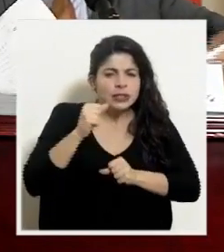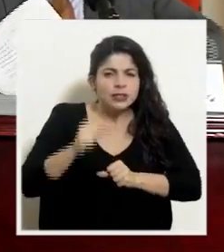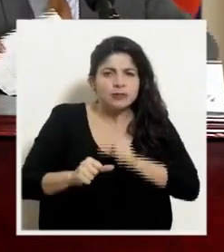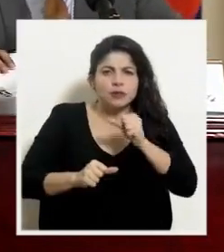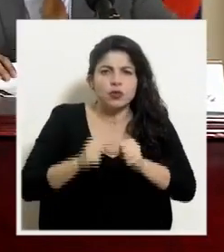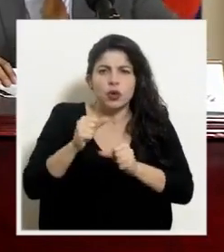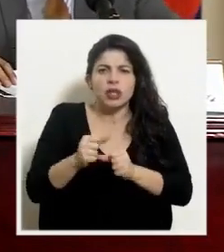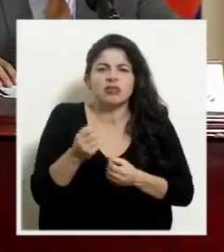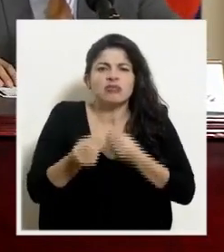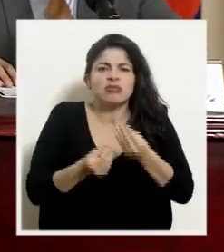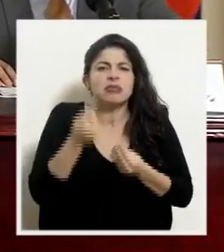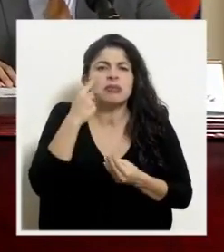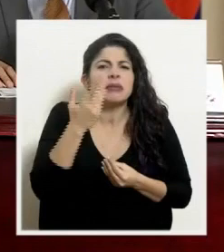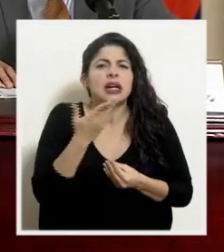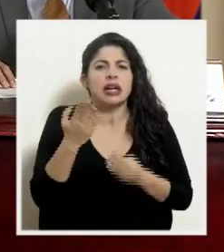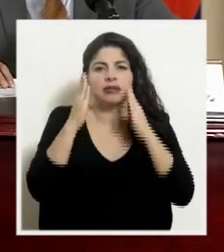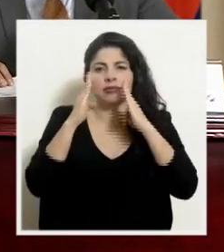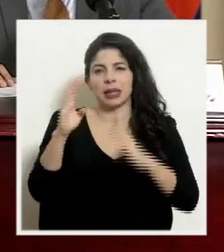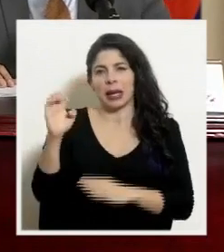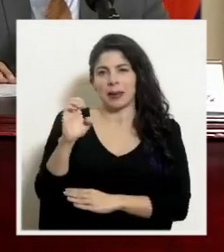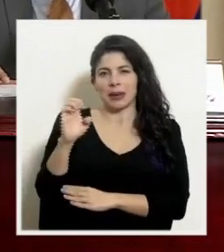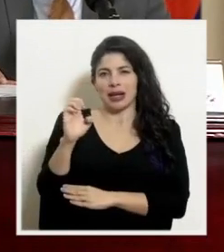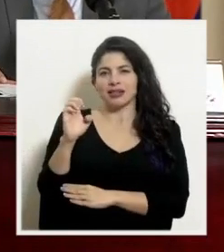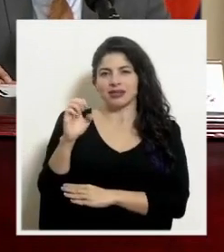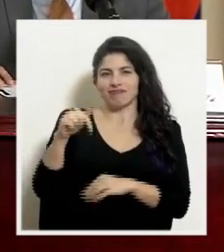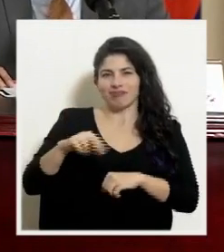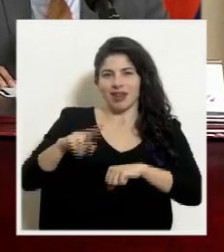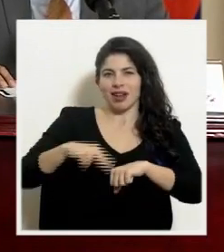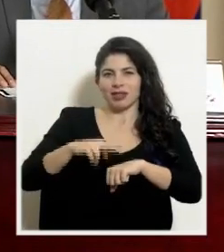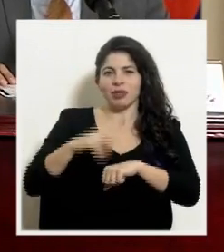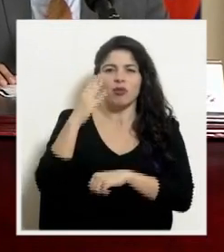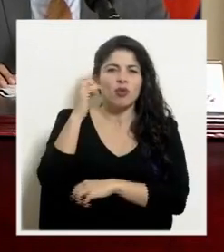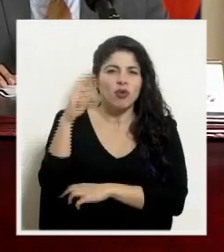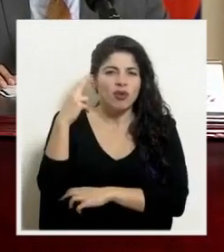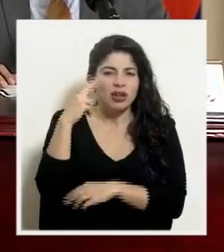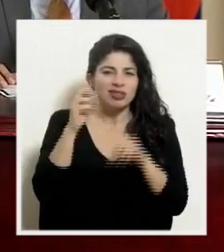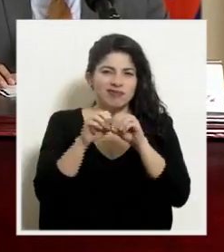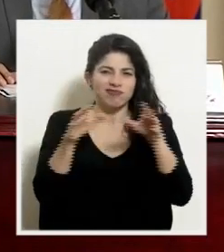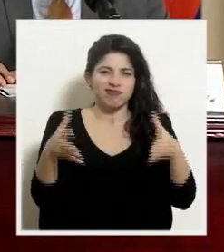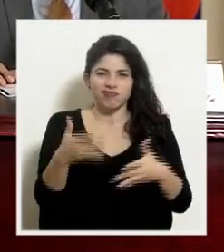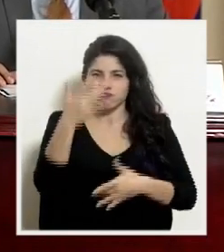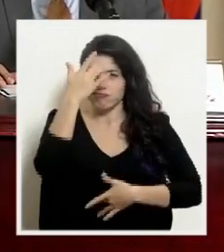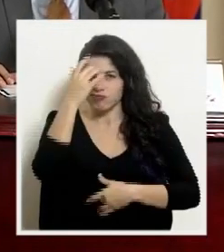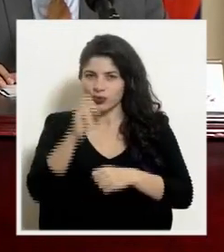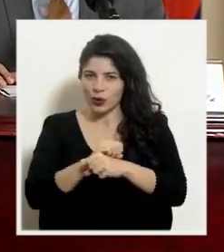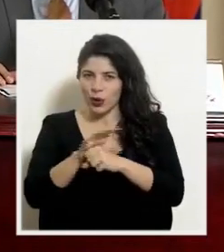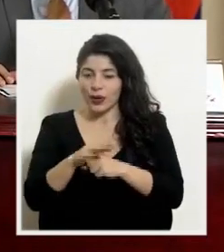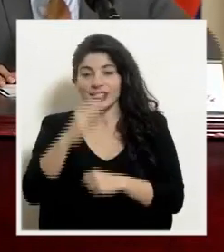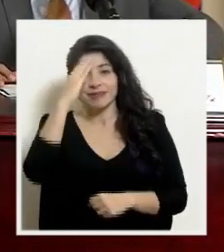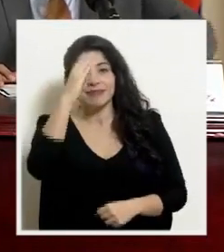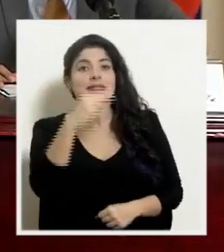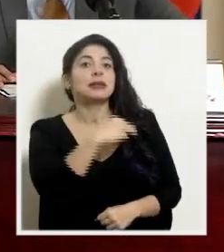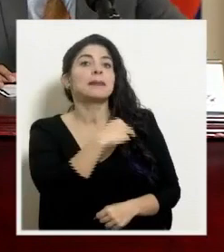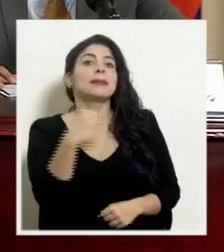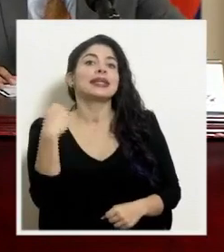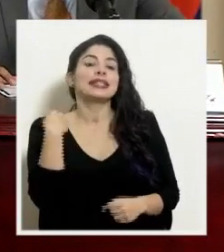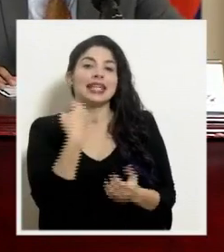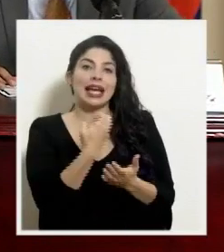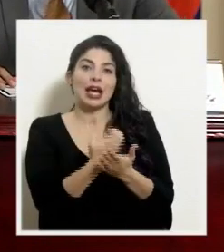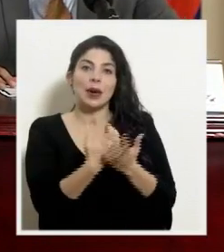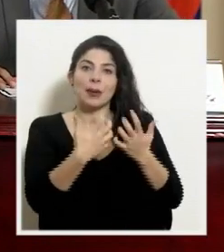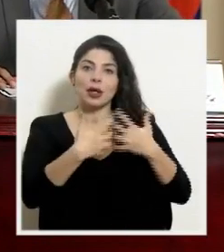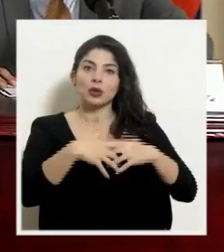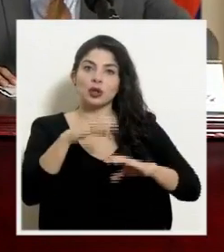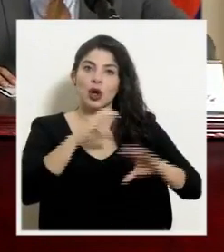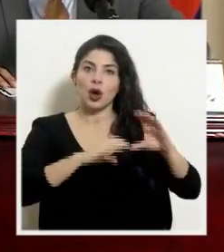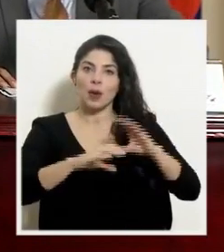que se realizan para atender la emergencia nacional a raíz de la pandemia por la COVID-19. Saludamos a la ministra de Economía, Industria